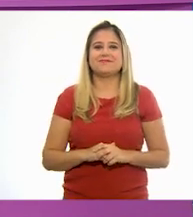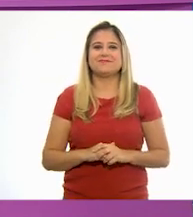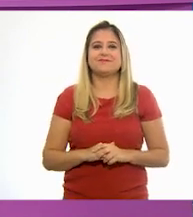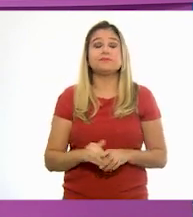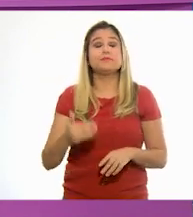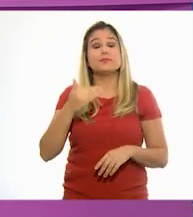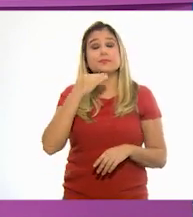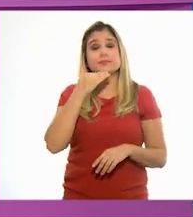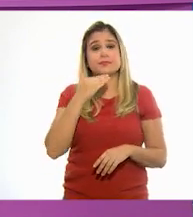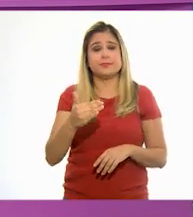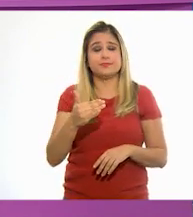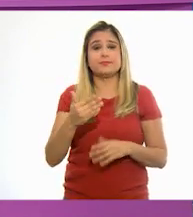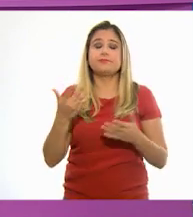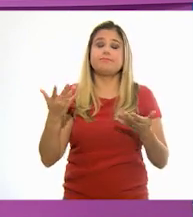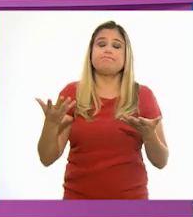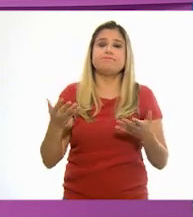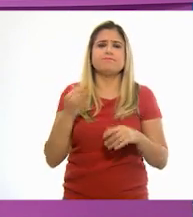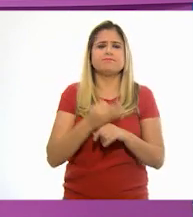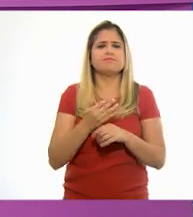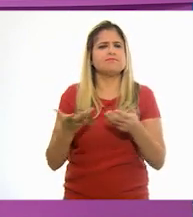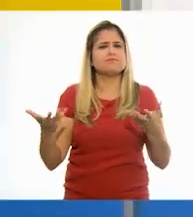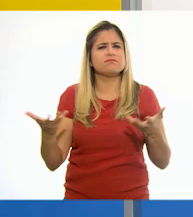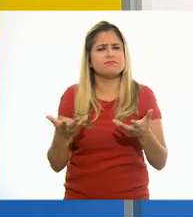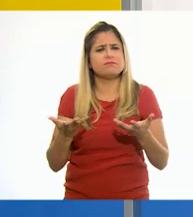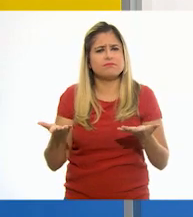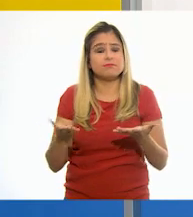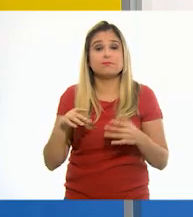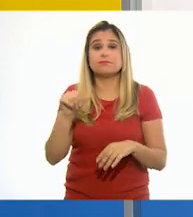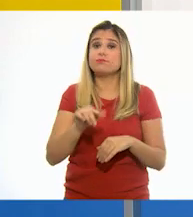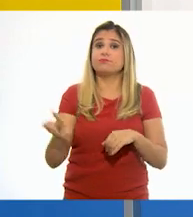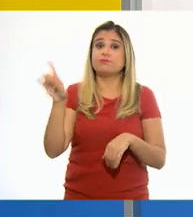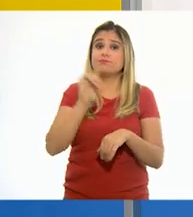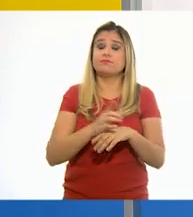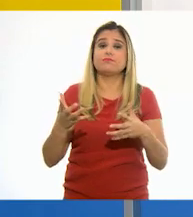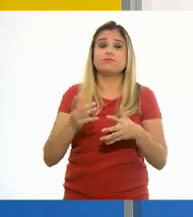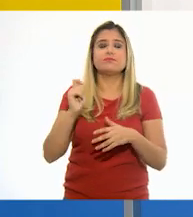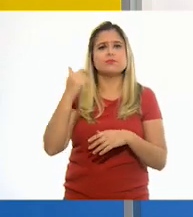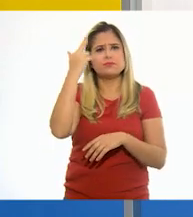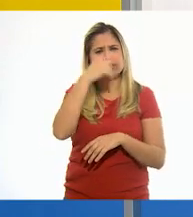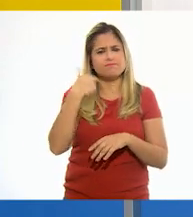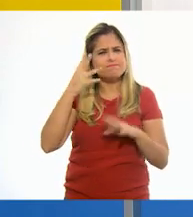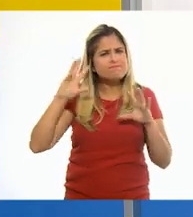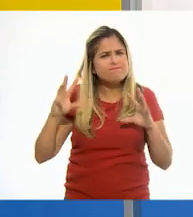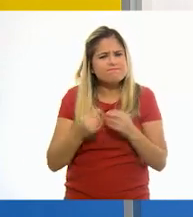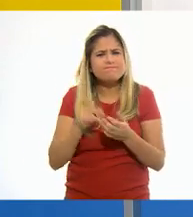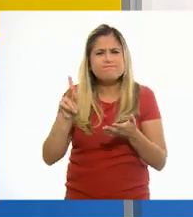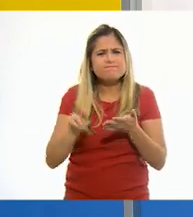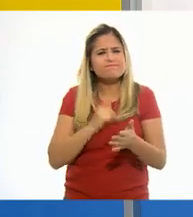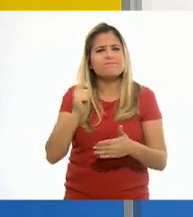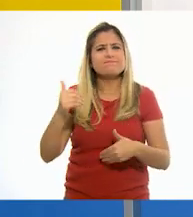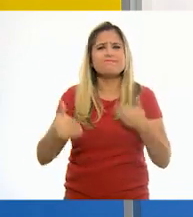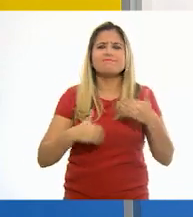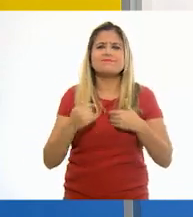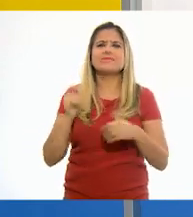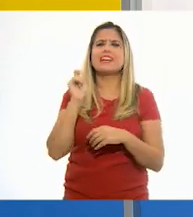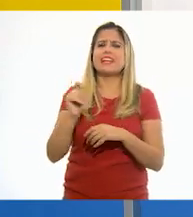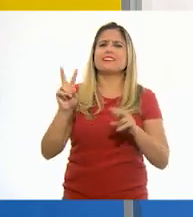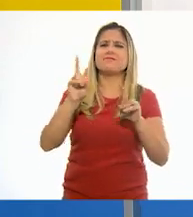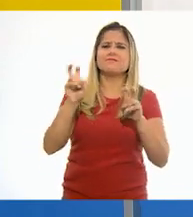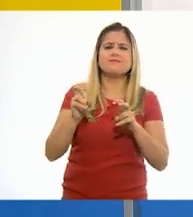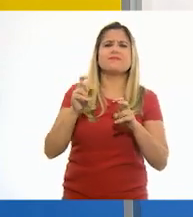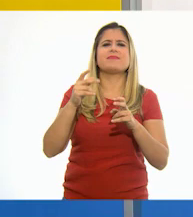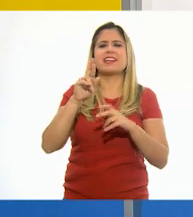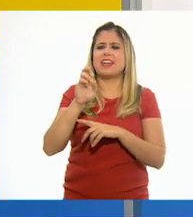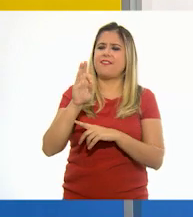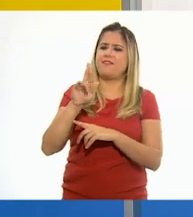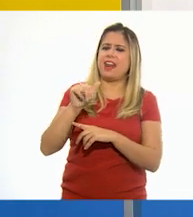bien. Pues, bueno, ¿qué haremos hoy, María? Pues el día de hoy haremos un repaso muy divertido sobre los refranes y los recursos con